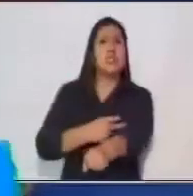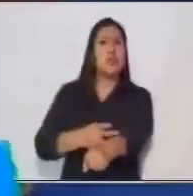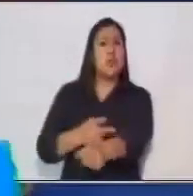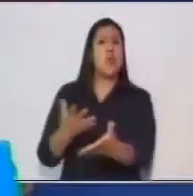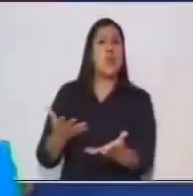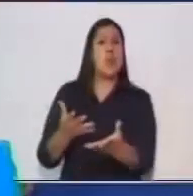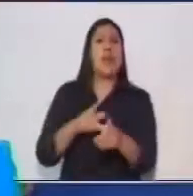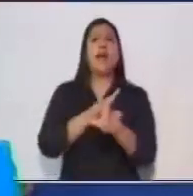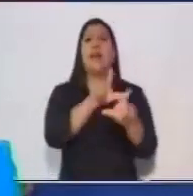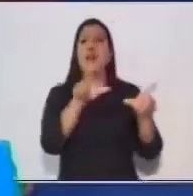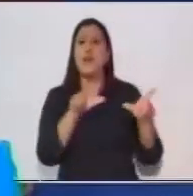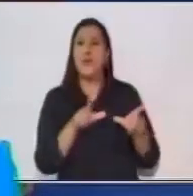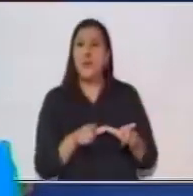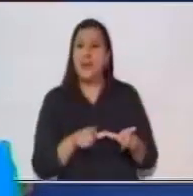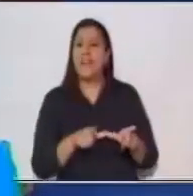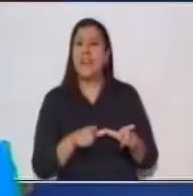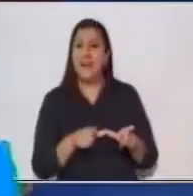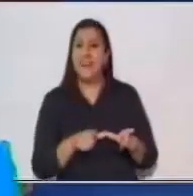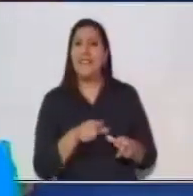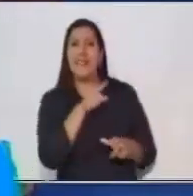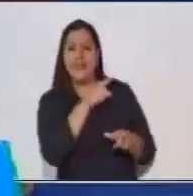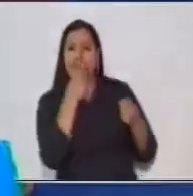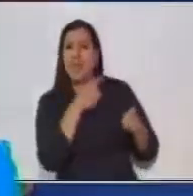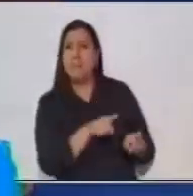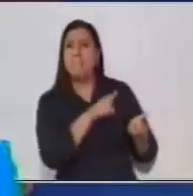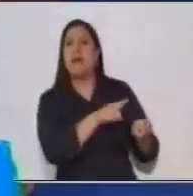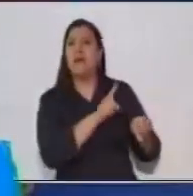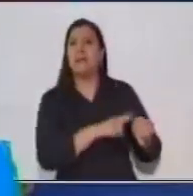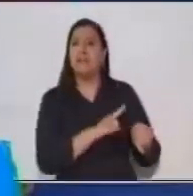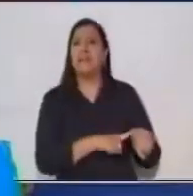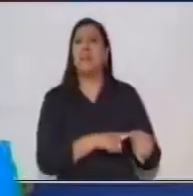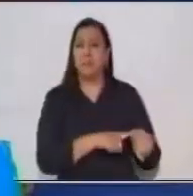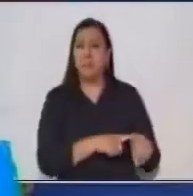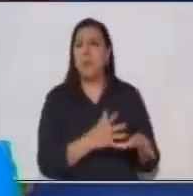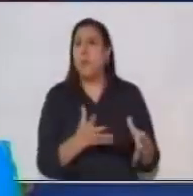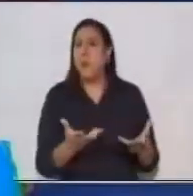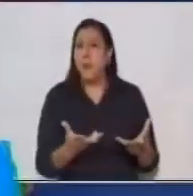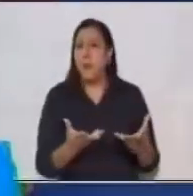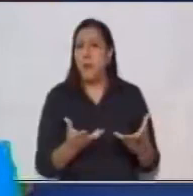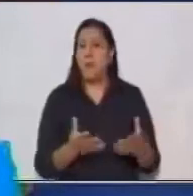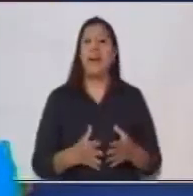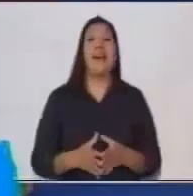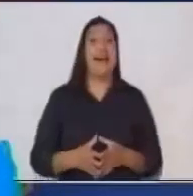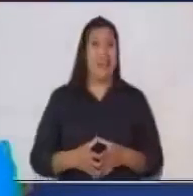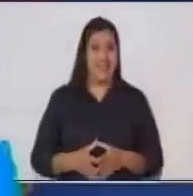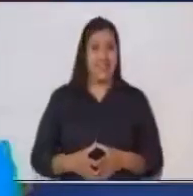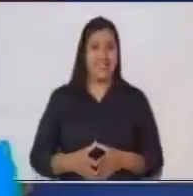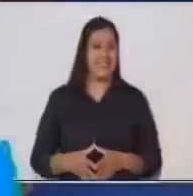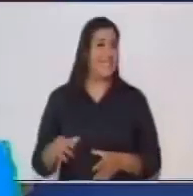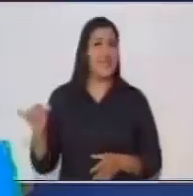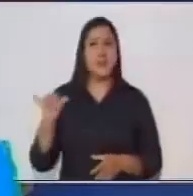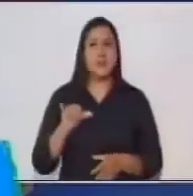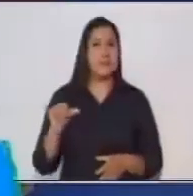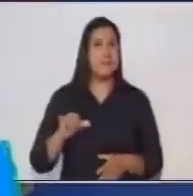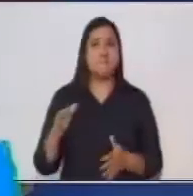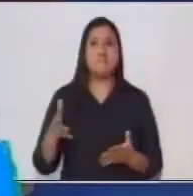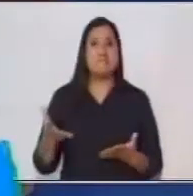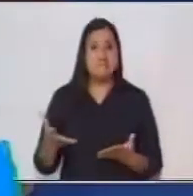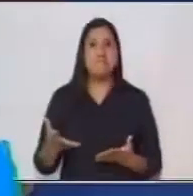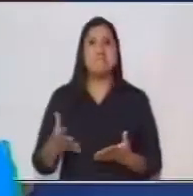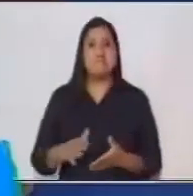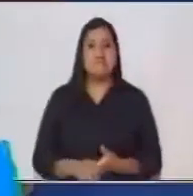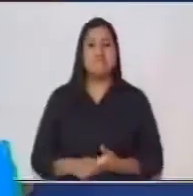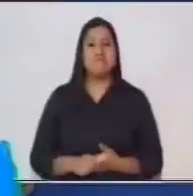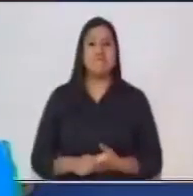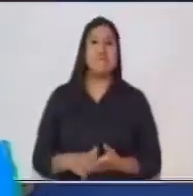El lugar, pues en donde está sucediendo, la época, y el tiempo, pues lo mismo también puede ser